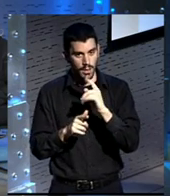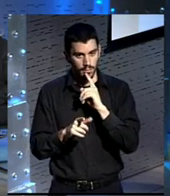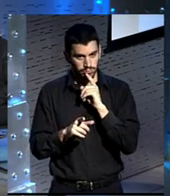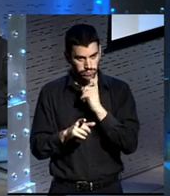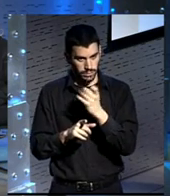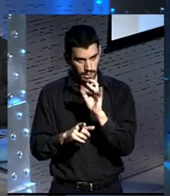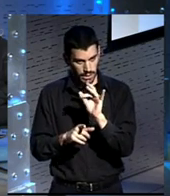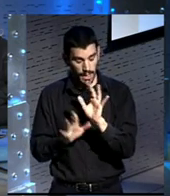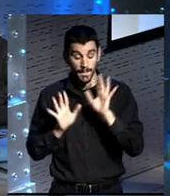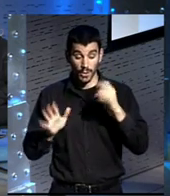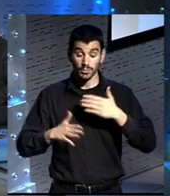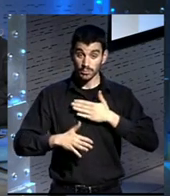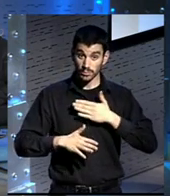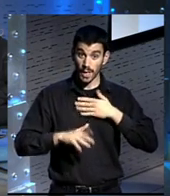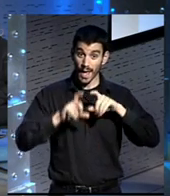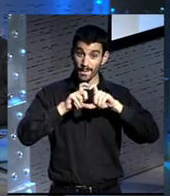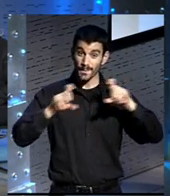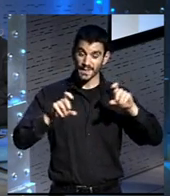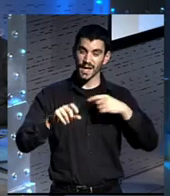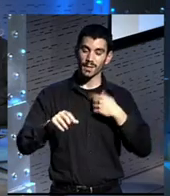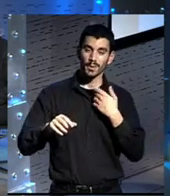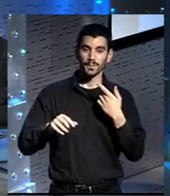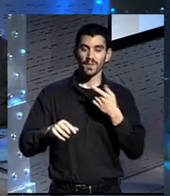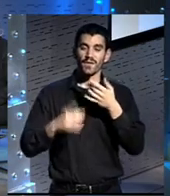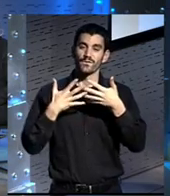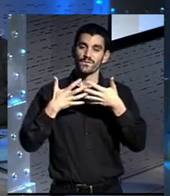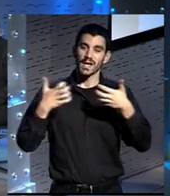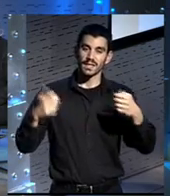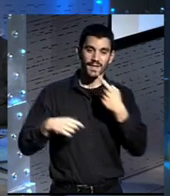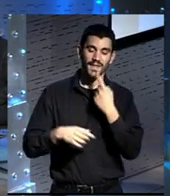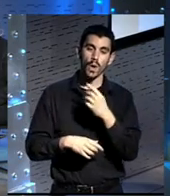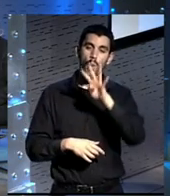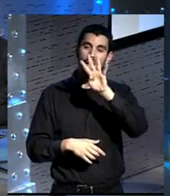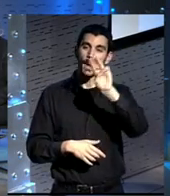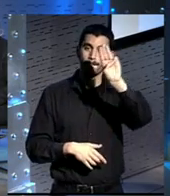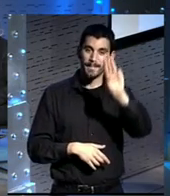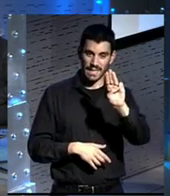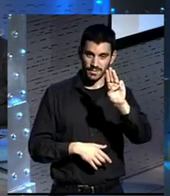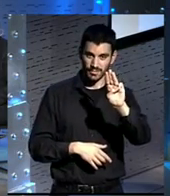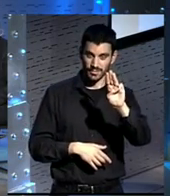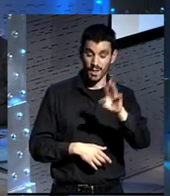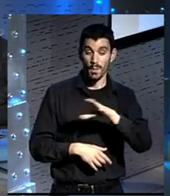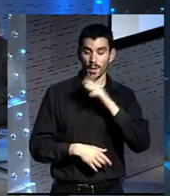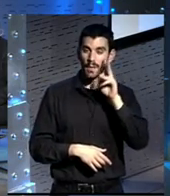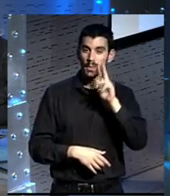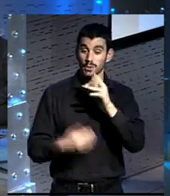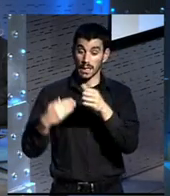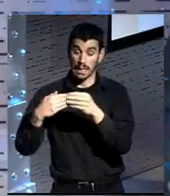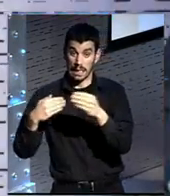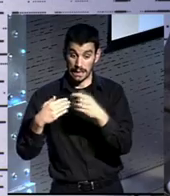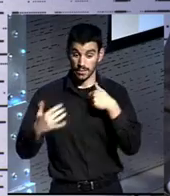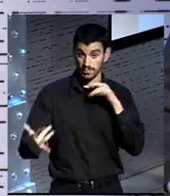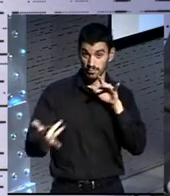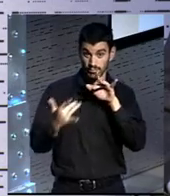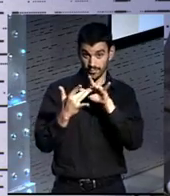banco hablamos de las nuevas 4 Ps del marketing digital, porque lo que creemos es que cambia la relación otra vez con los clientes, y decimos que esas 4